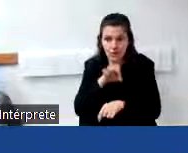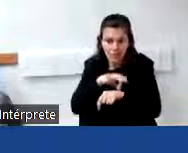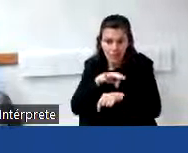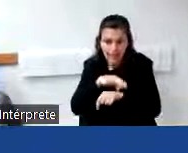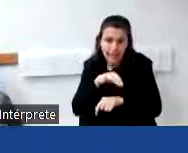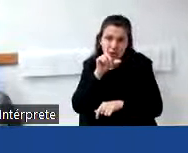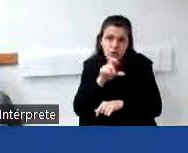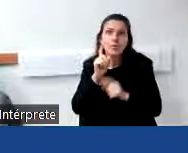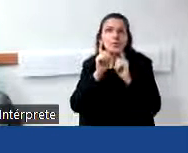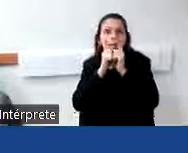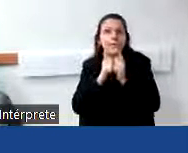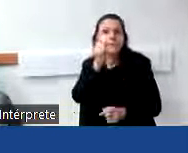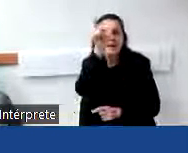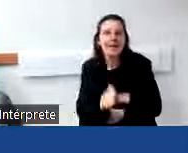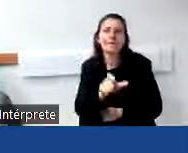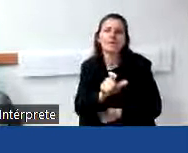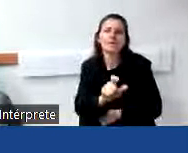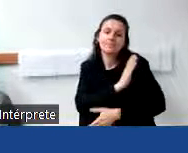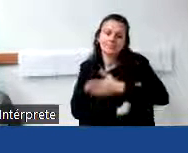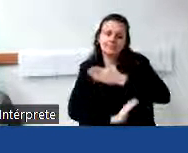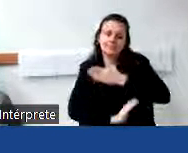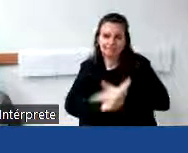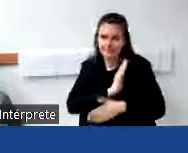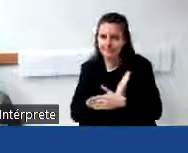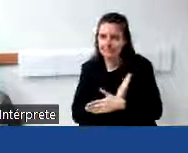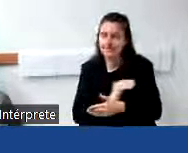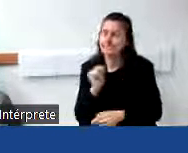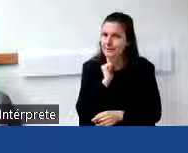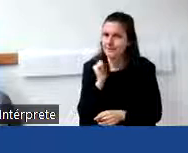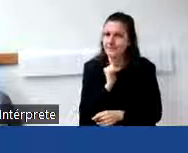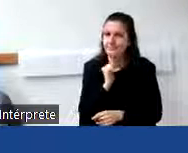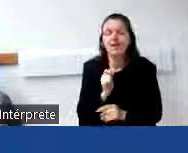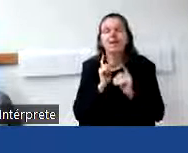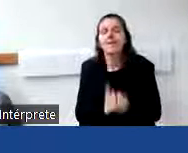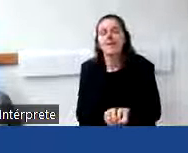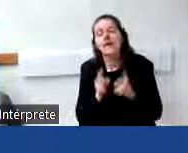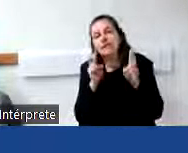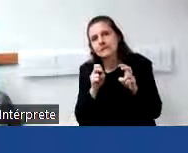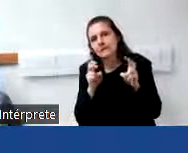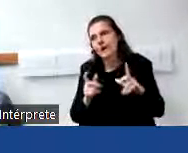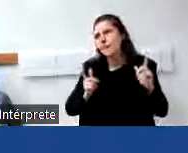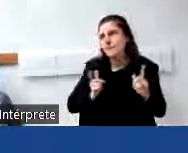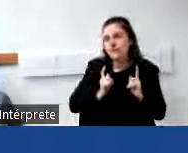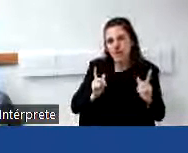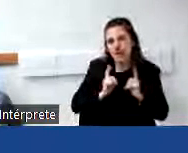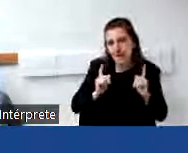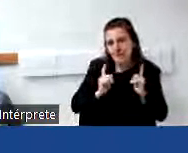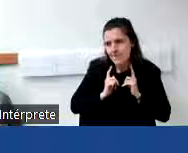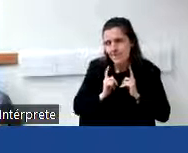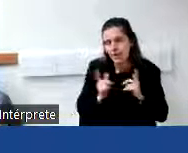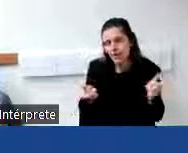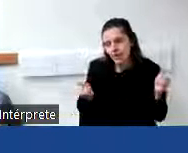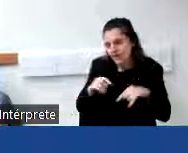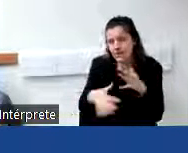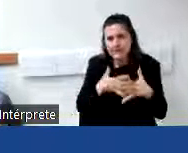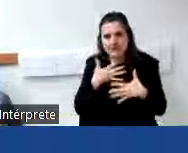las personas con discapacidad, ¿tá? Y también el tema de las esperas, la modificación de rutina, eso hace que se genere mucha ansiedad en una